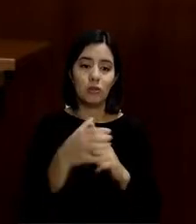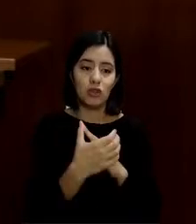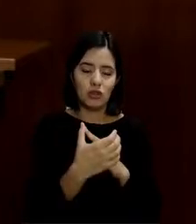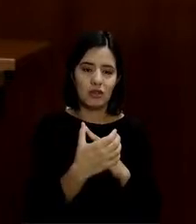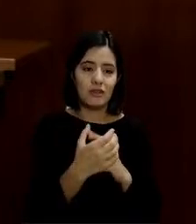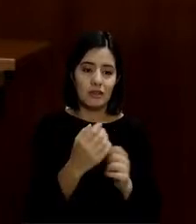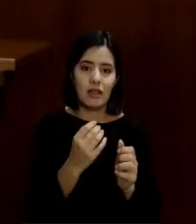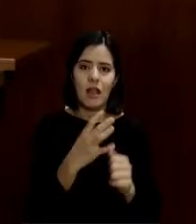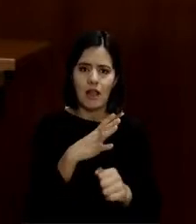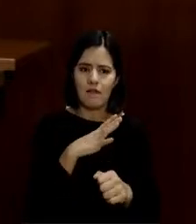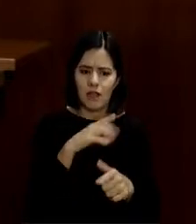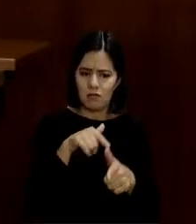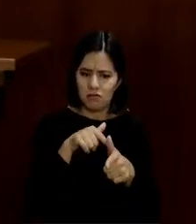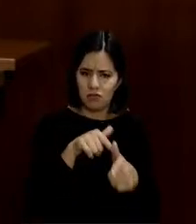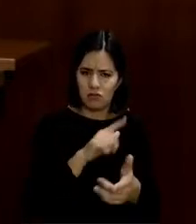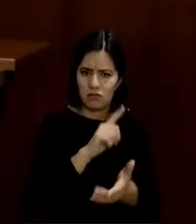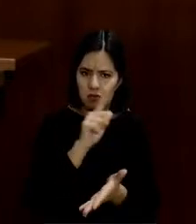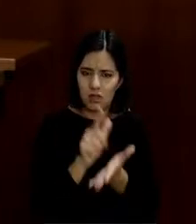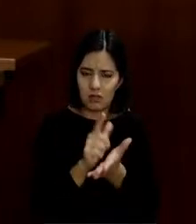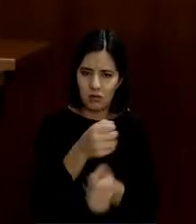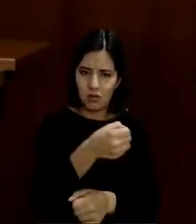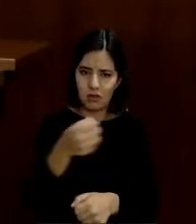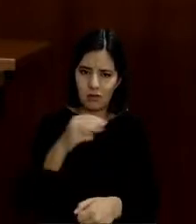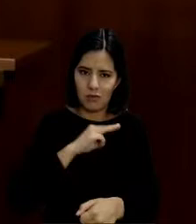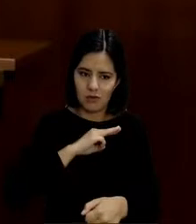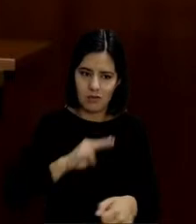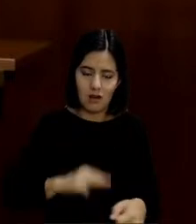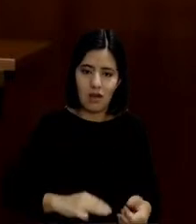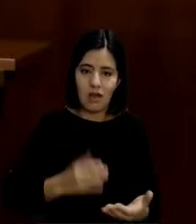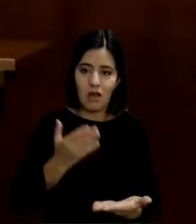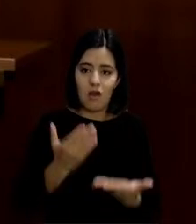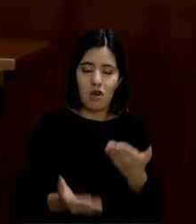que se contemplaban en la Ley Orgánica Municipal del Estado.